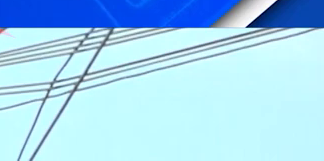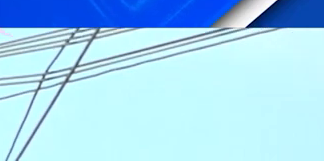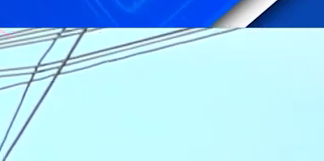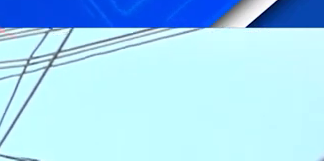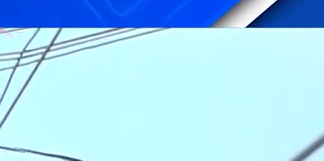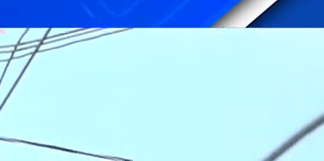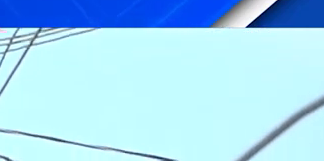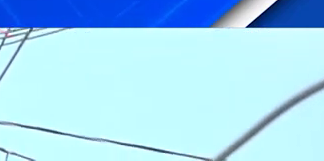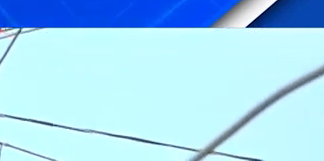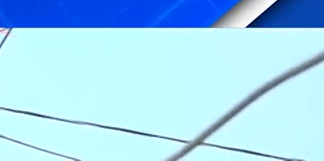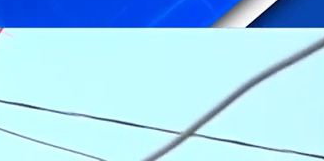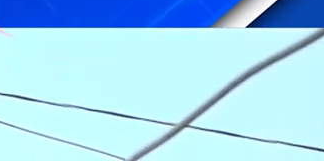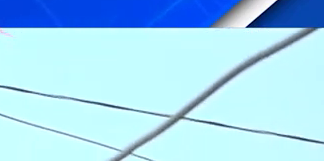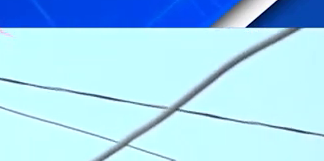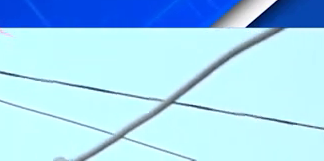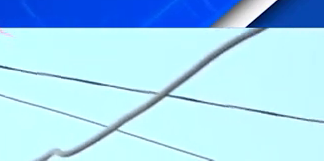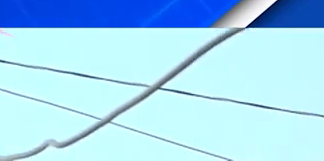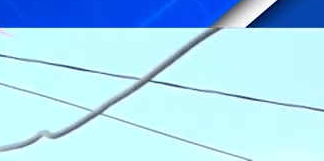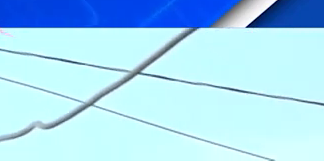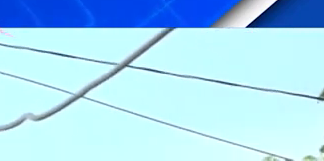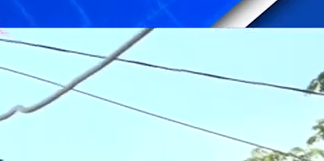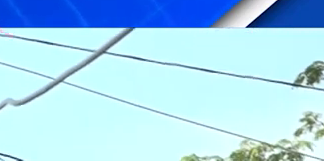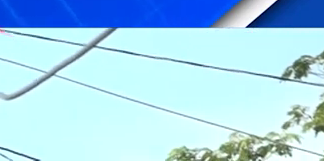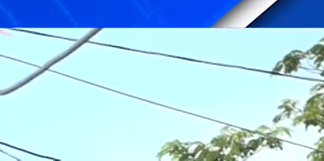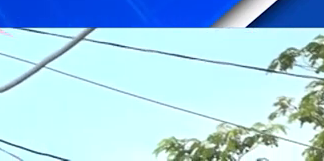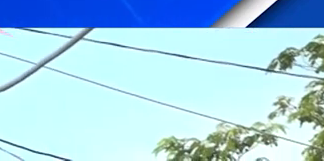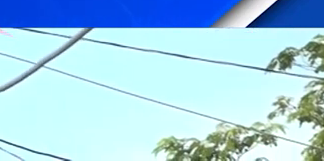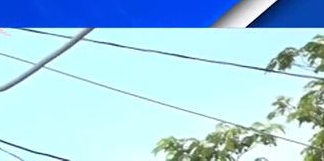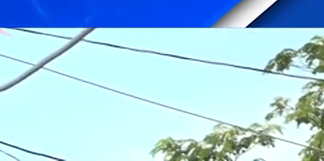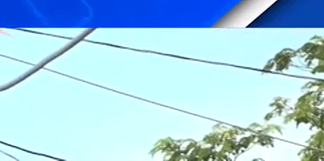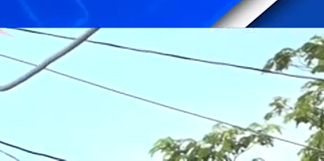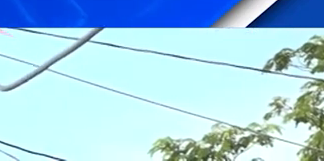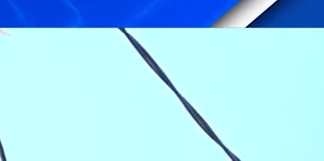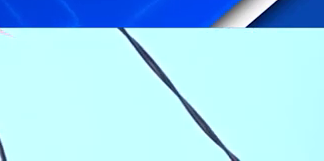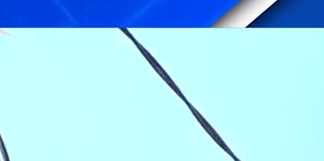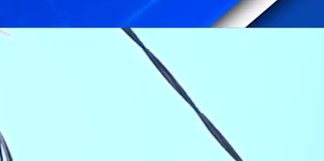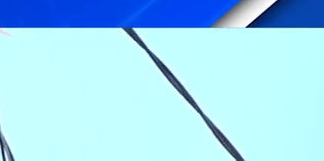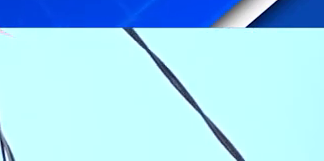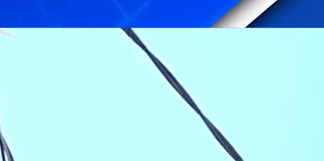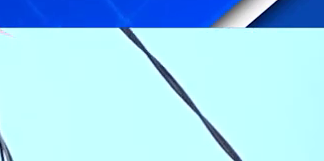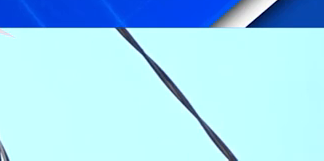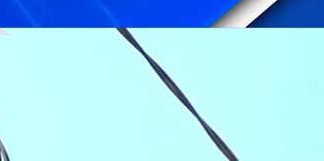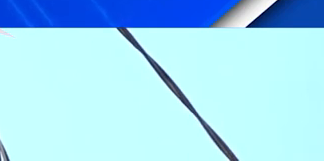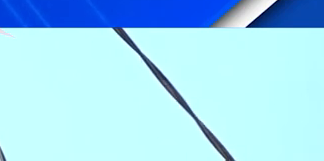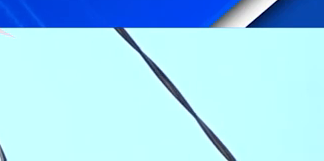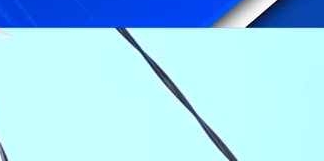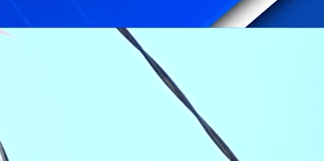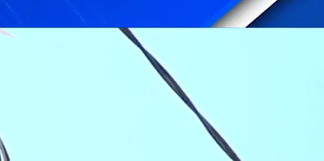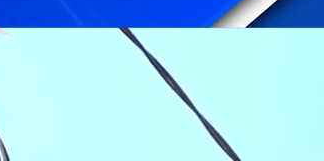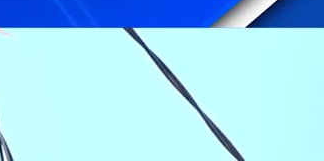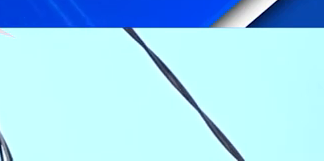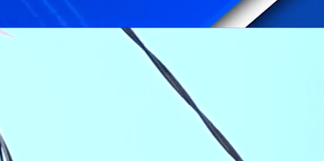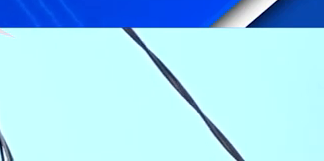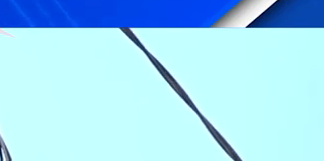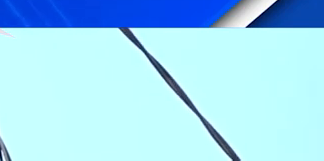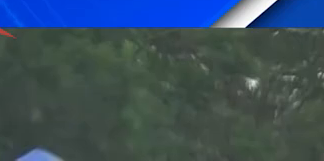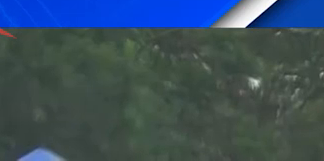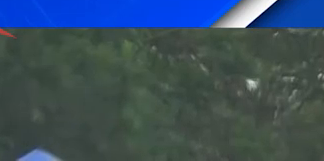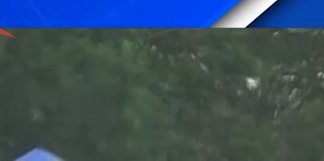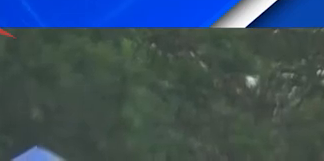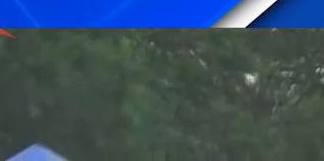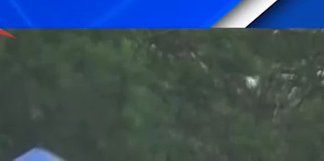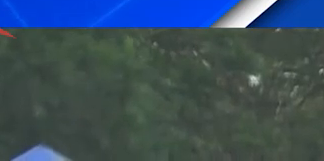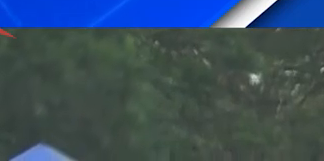sector energético. Informe presentado por José Antonio Castañeda, director del Instituto Nicaragüense de